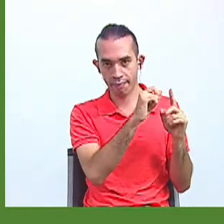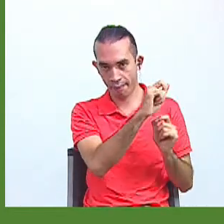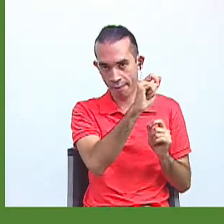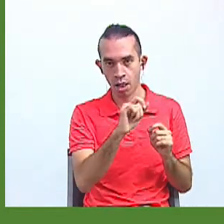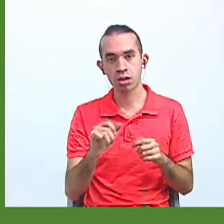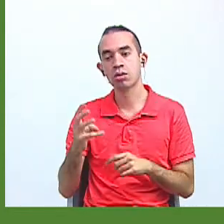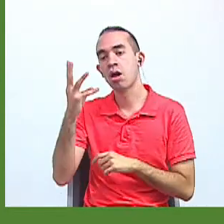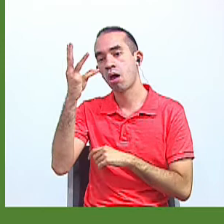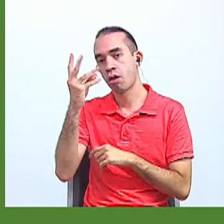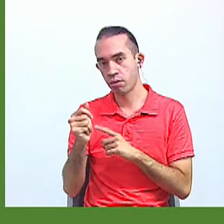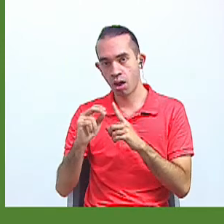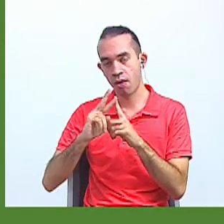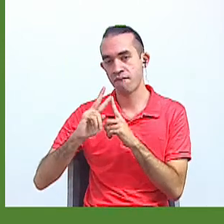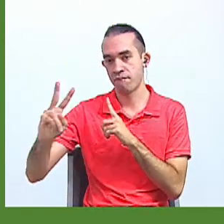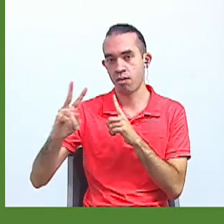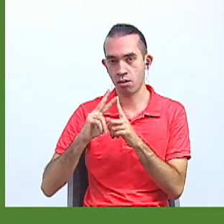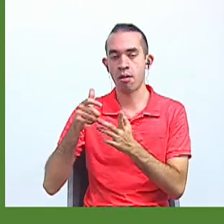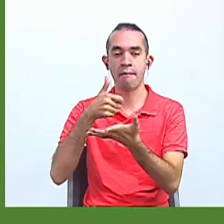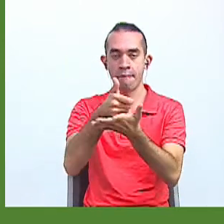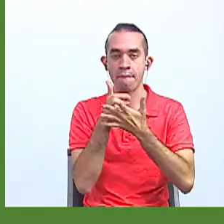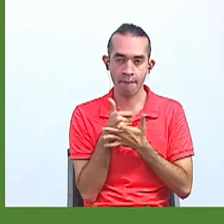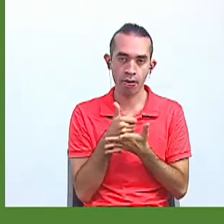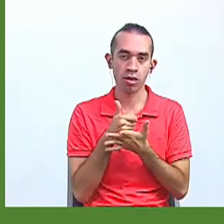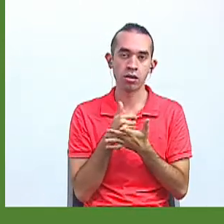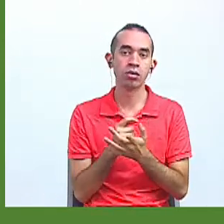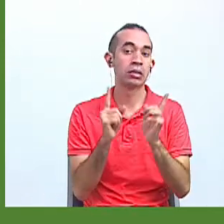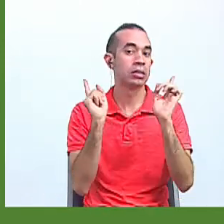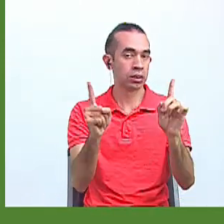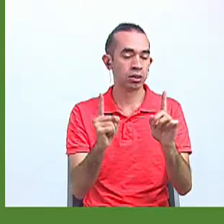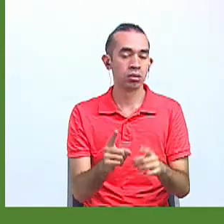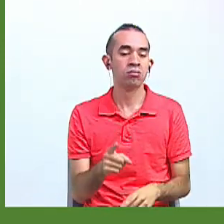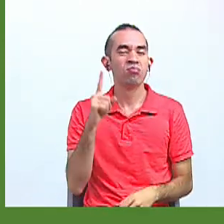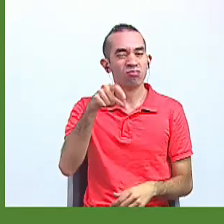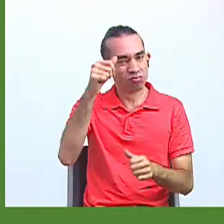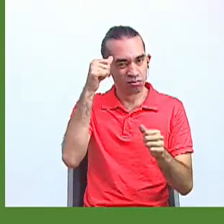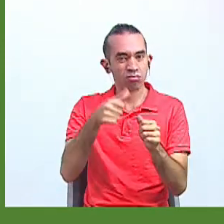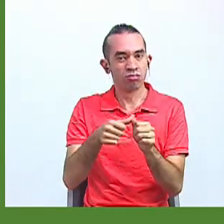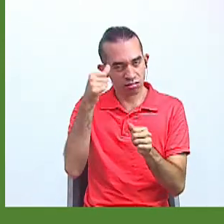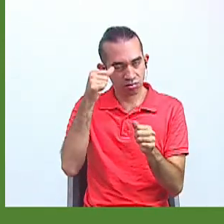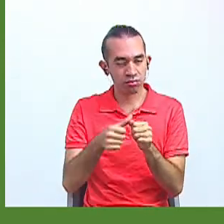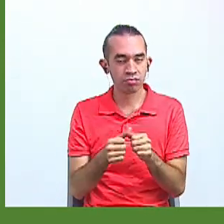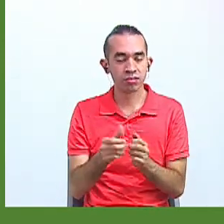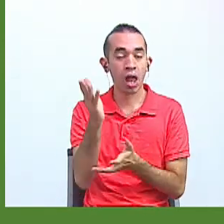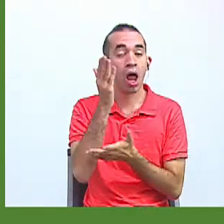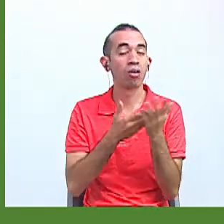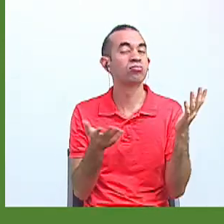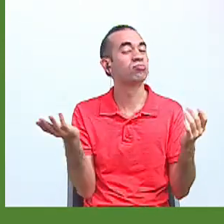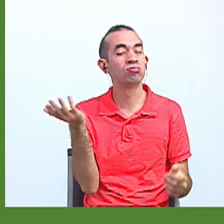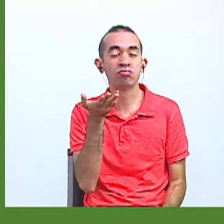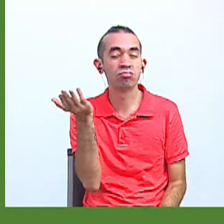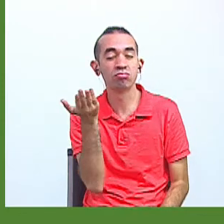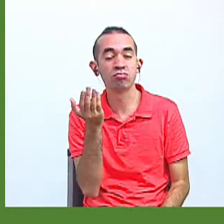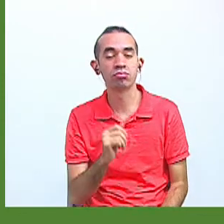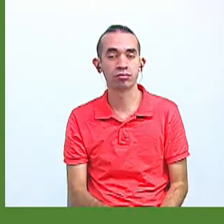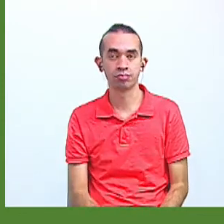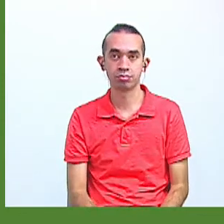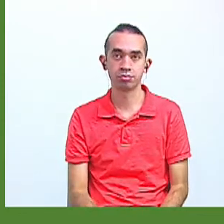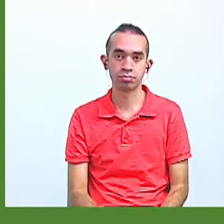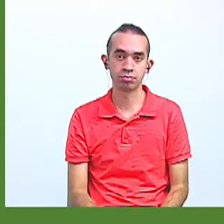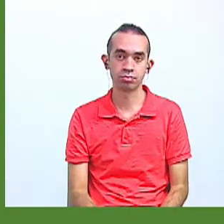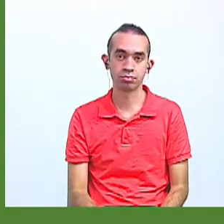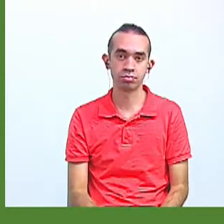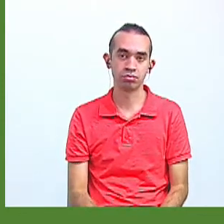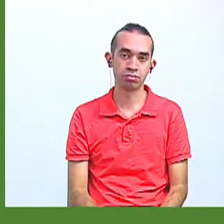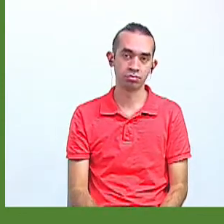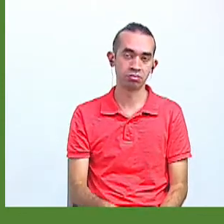que ustedes me van a ayudar a resolver, pero antes debemos recordar la diferencia, por ejemplo, de